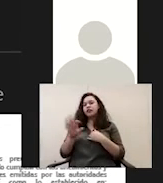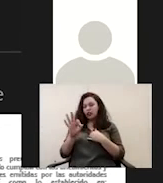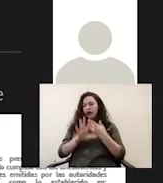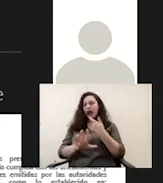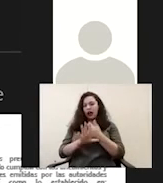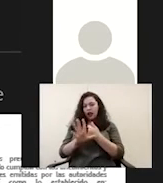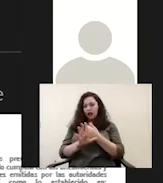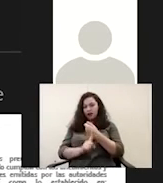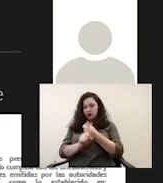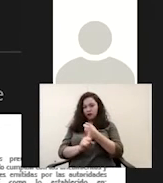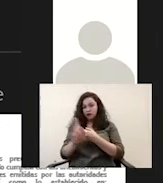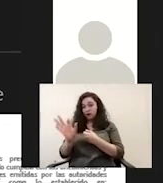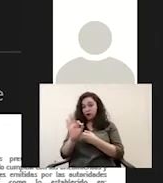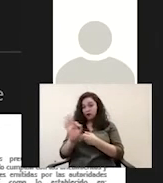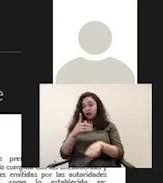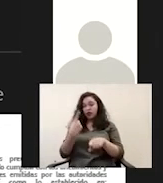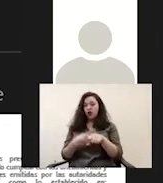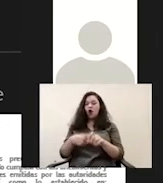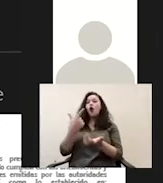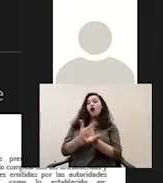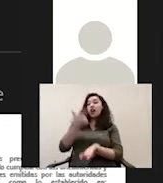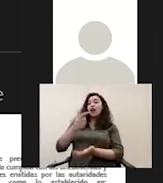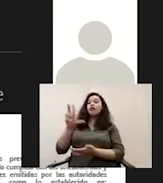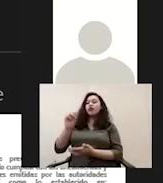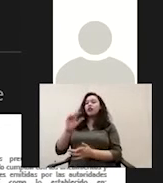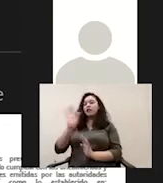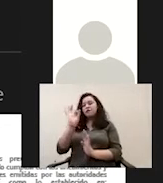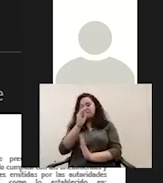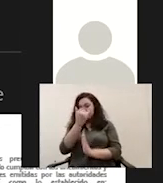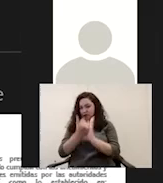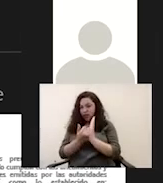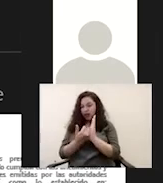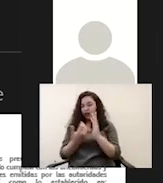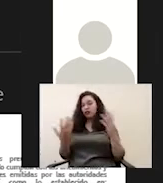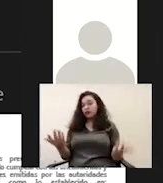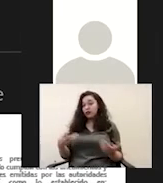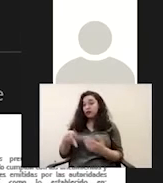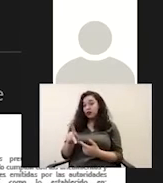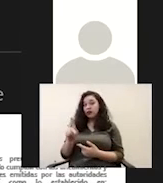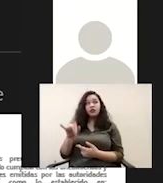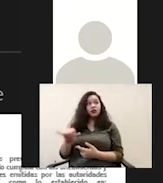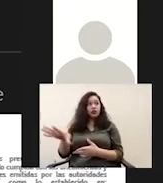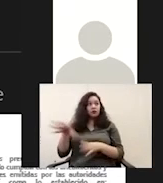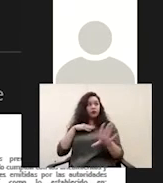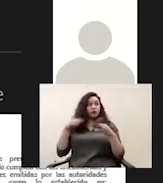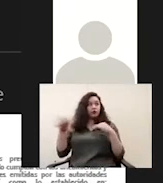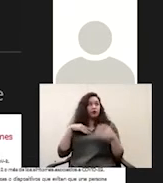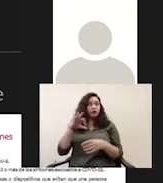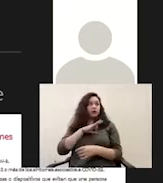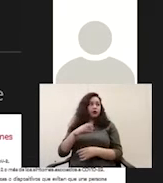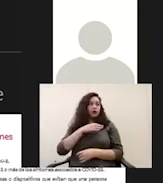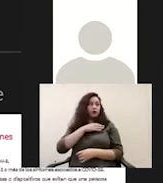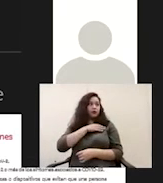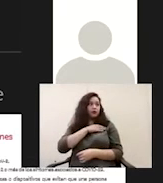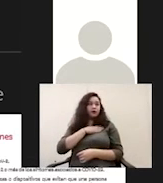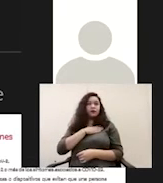presentar en menor grado, no va a ser a lo mejor tan agresiva, pero finalmente la puede presentar, ¿no? Entonces,